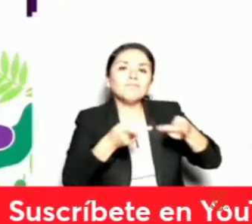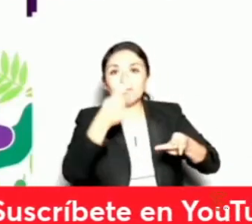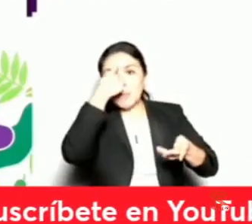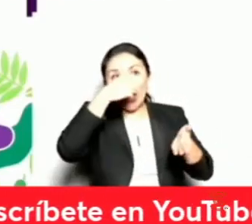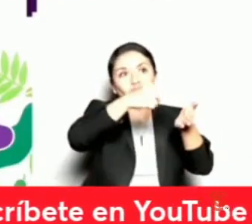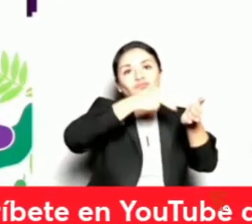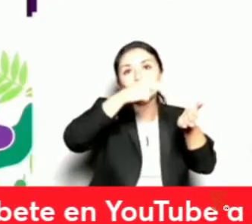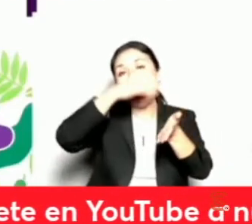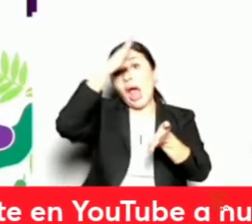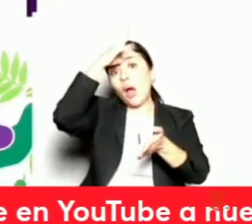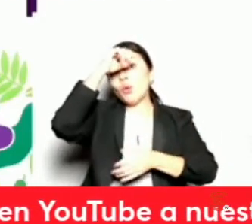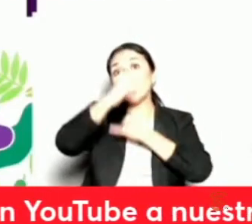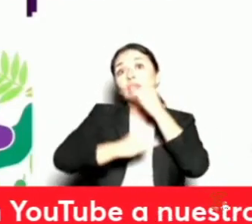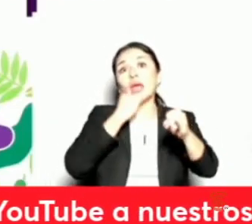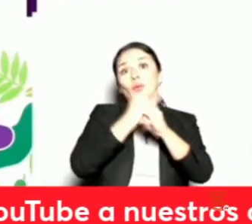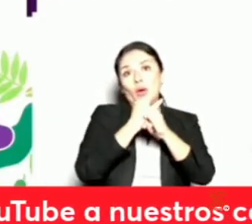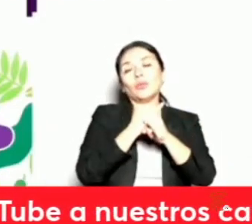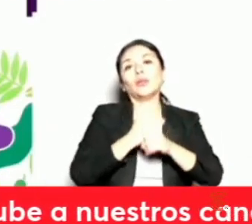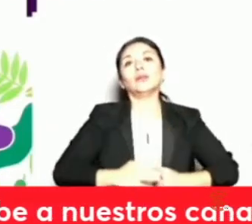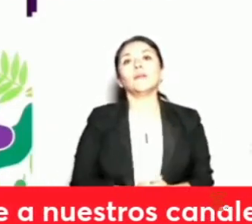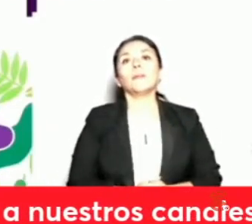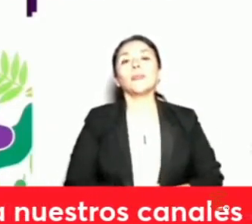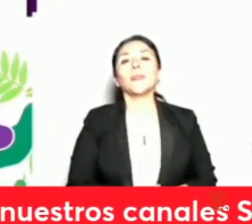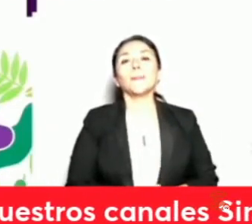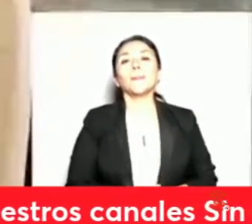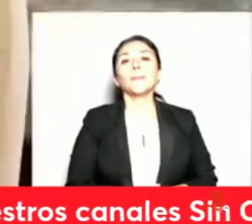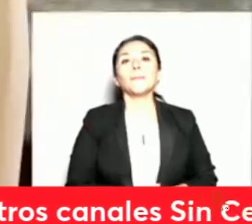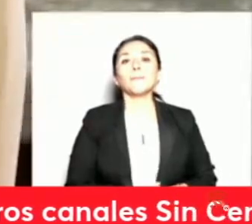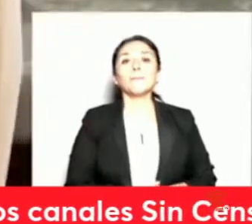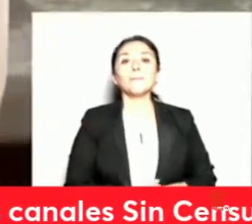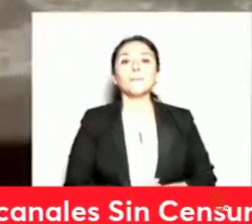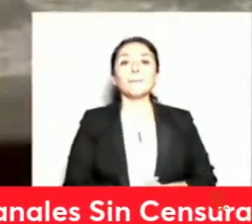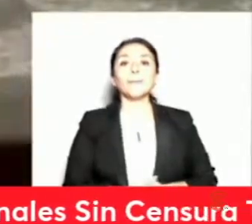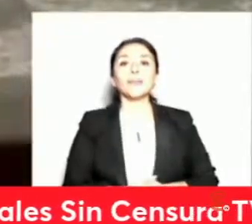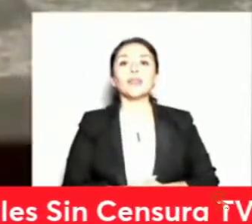convenios internacionales de la OIT.